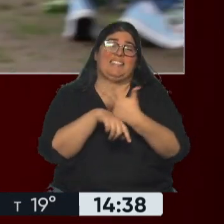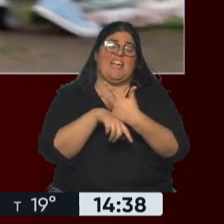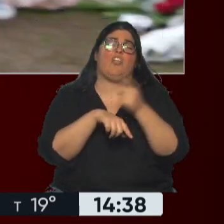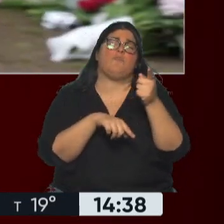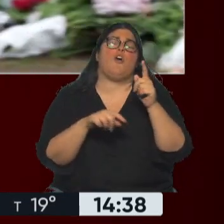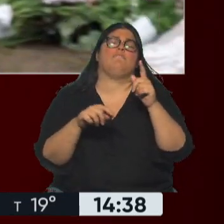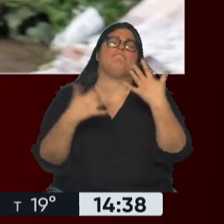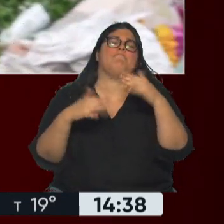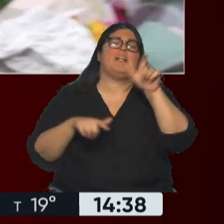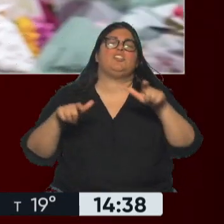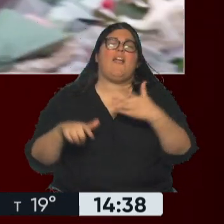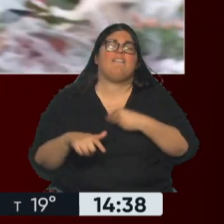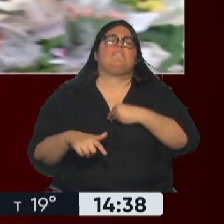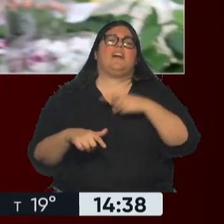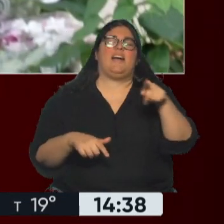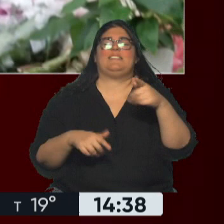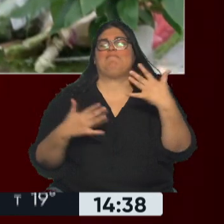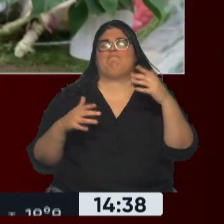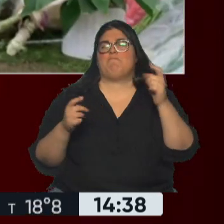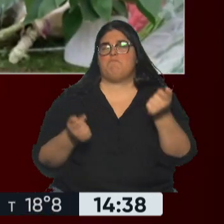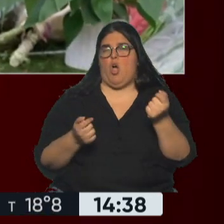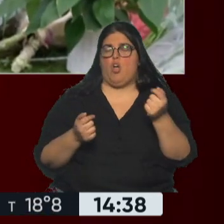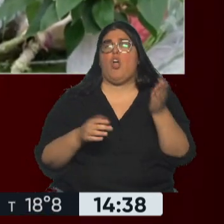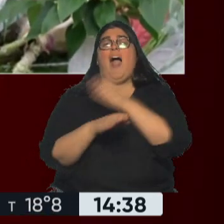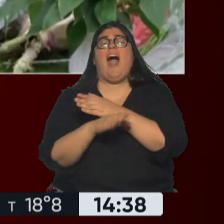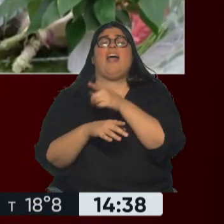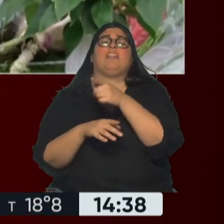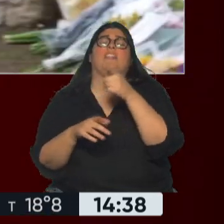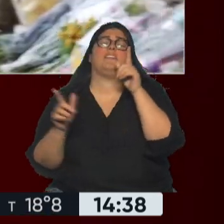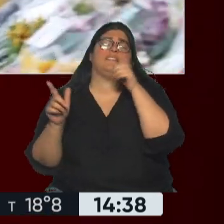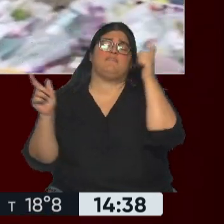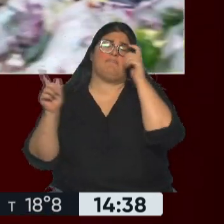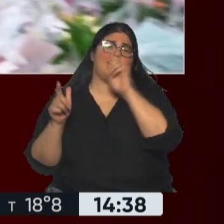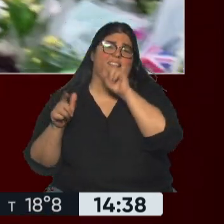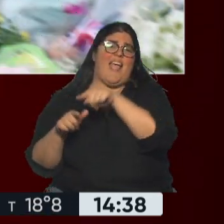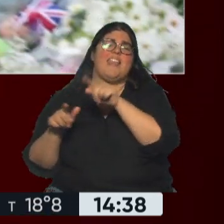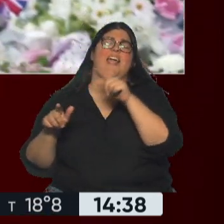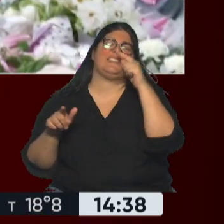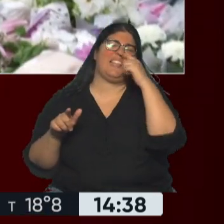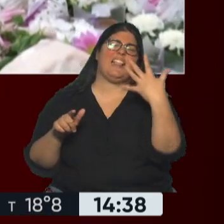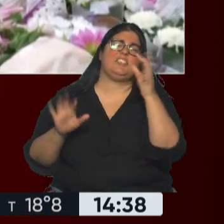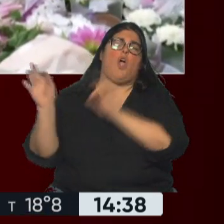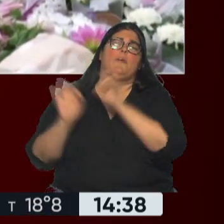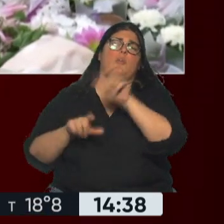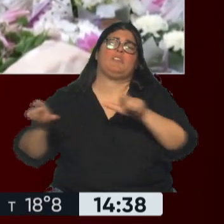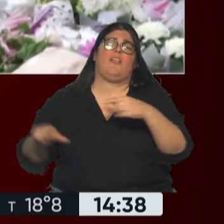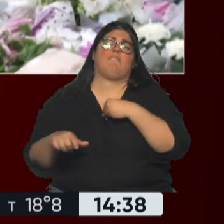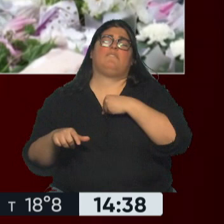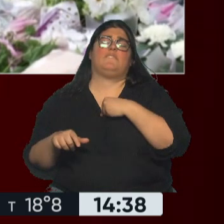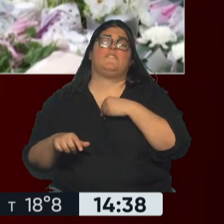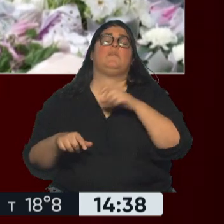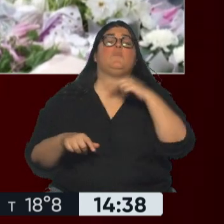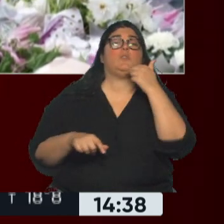según algunas encuestas, la de la reina Isabel estaba en un 75% y la de Carlos en un 42%. Incluso su